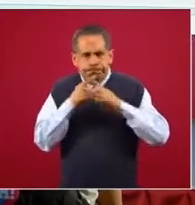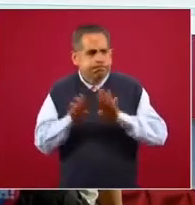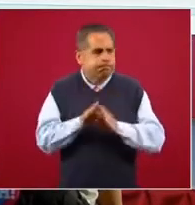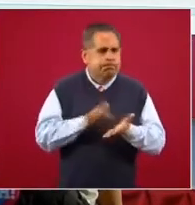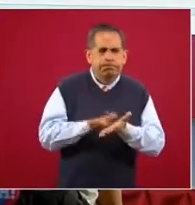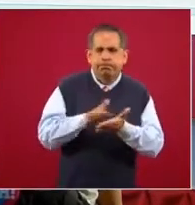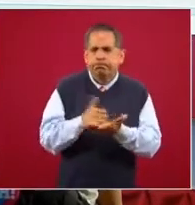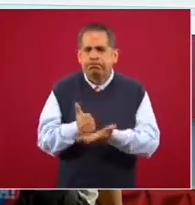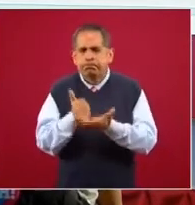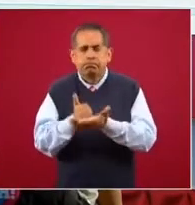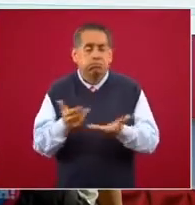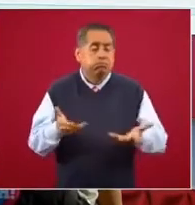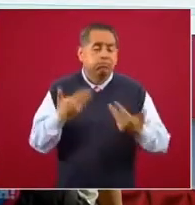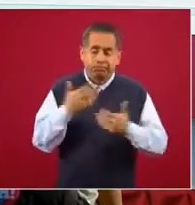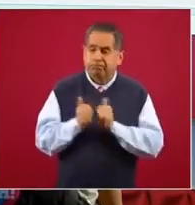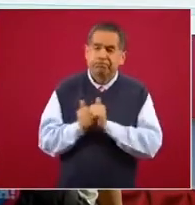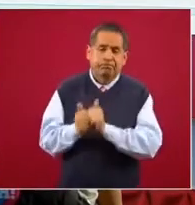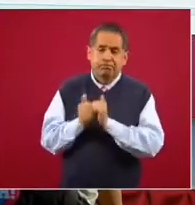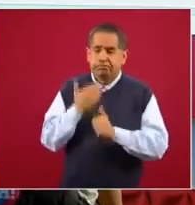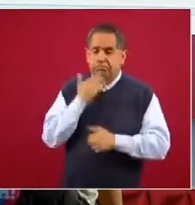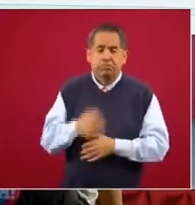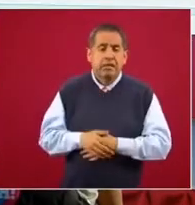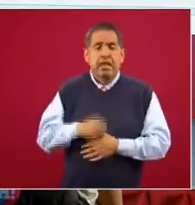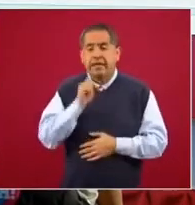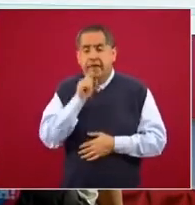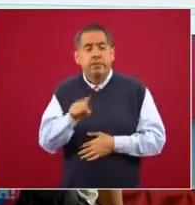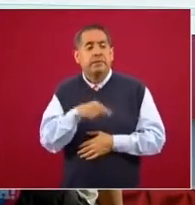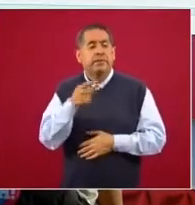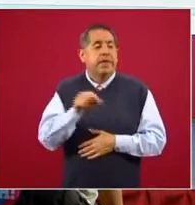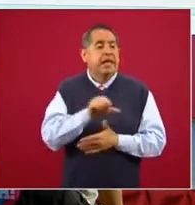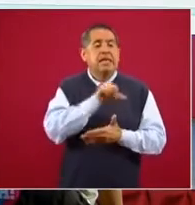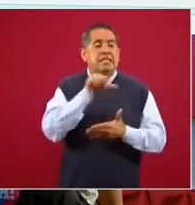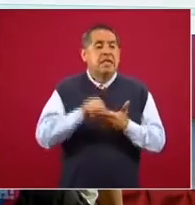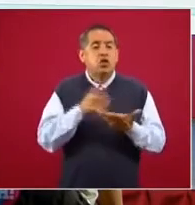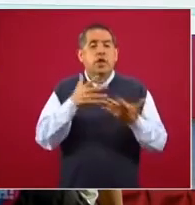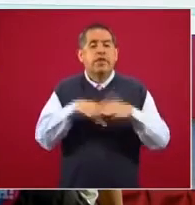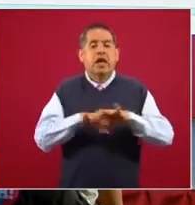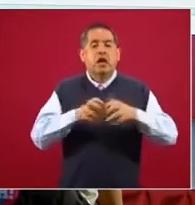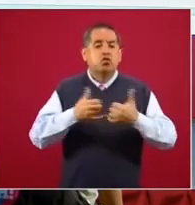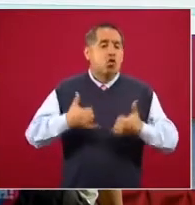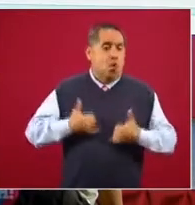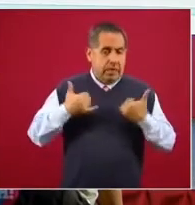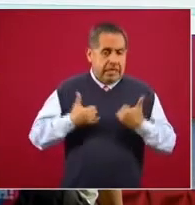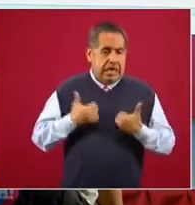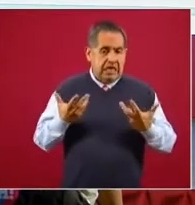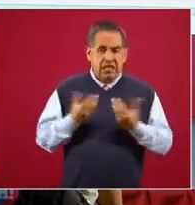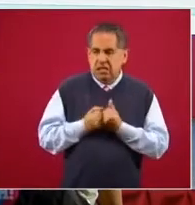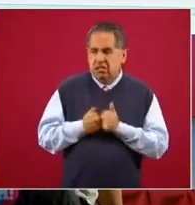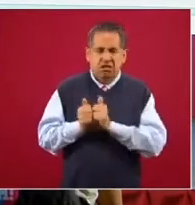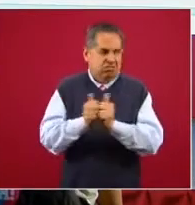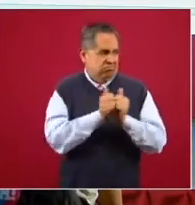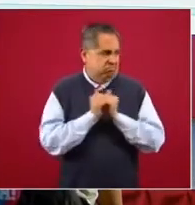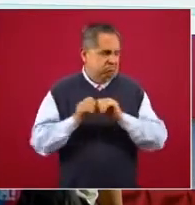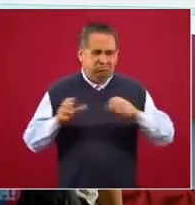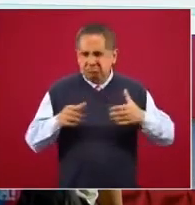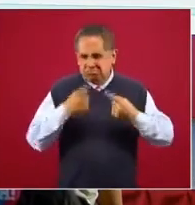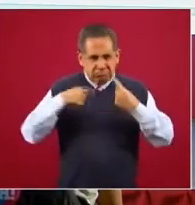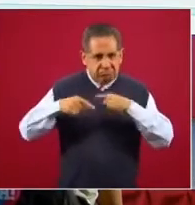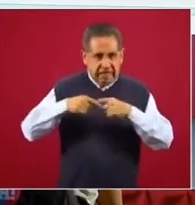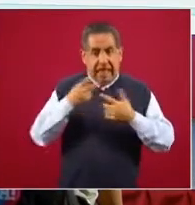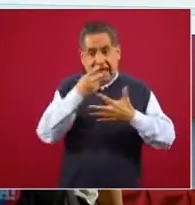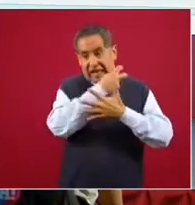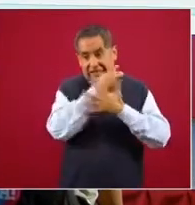programa, así como también un aliado muy importante que son los Centros de Integración Juvenil, quienes han estado muy de cerca con nosotros. Estas